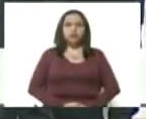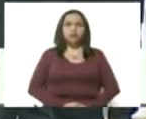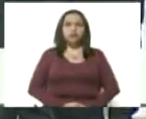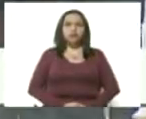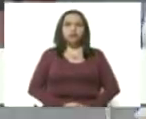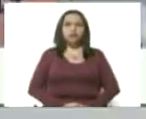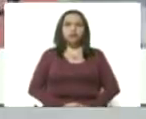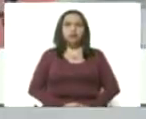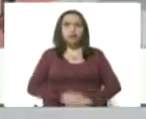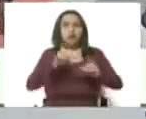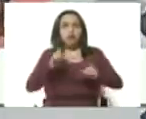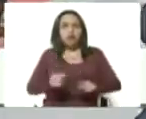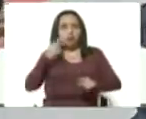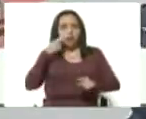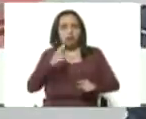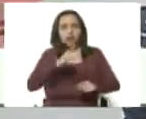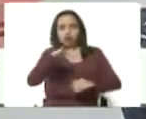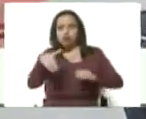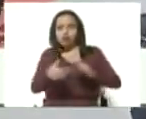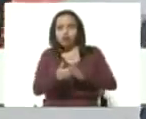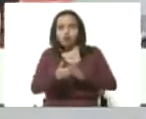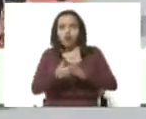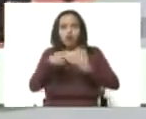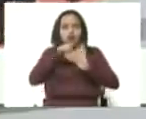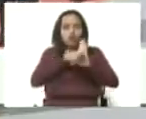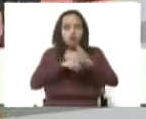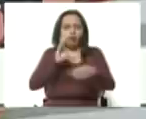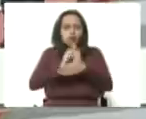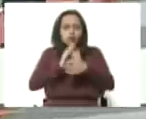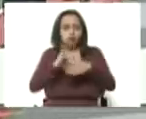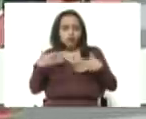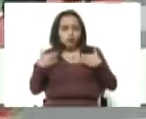y tomando todas las medidas de prevención